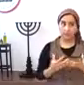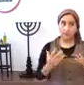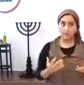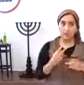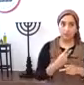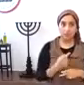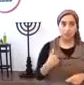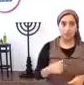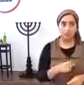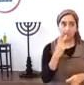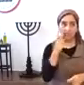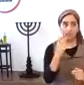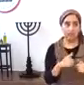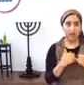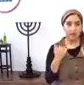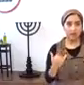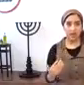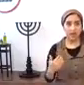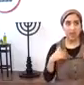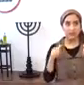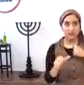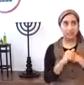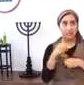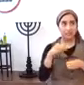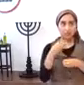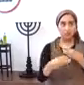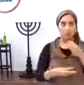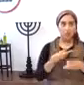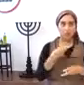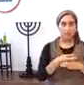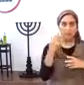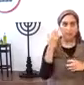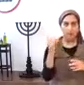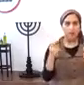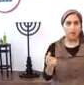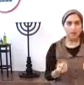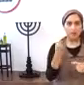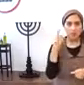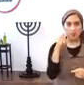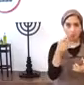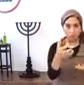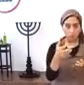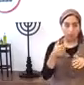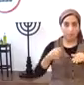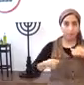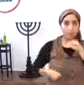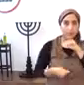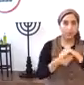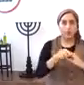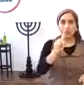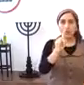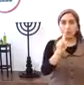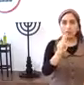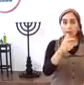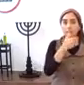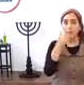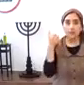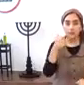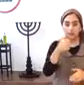mucho cuidado estamos viendo cómo está la violencia y el mundo cómo pecar quieres estar guardado